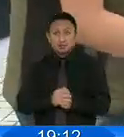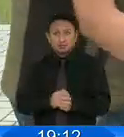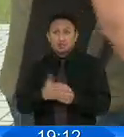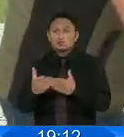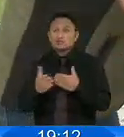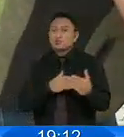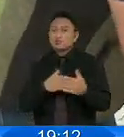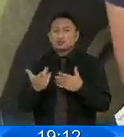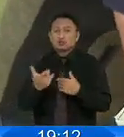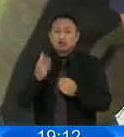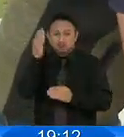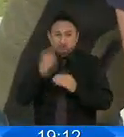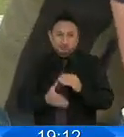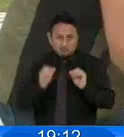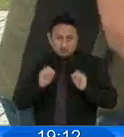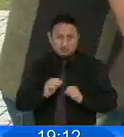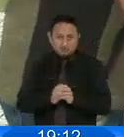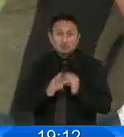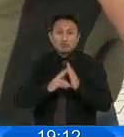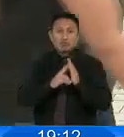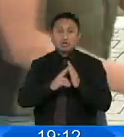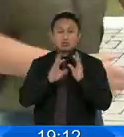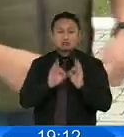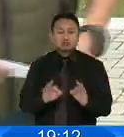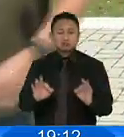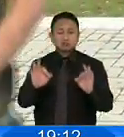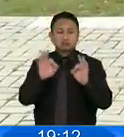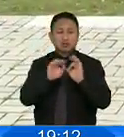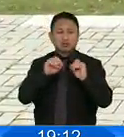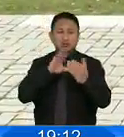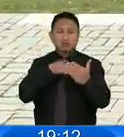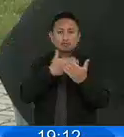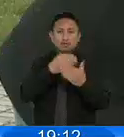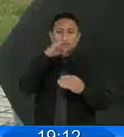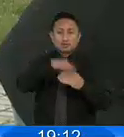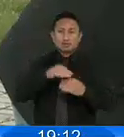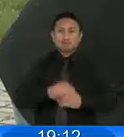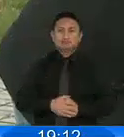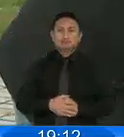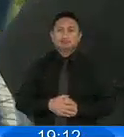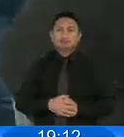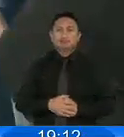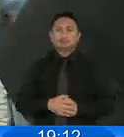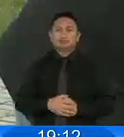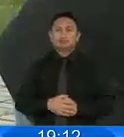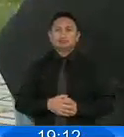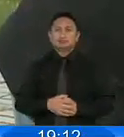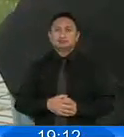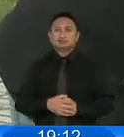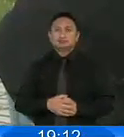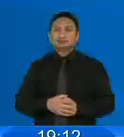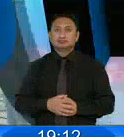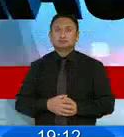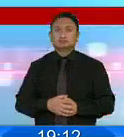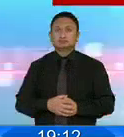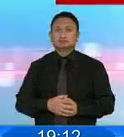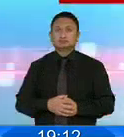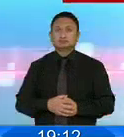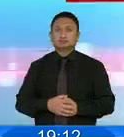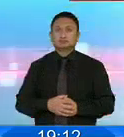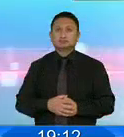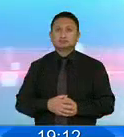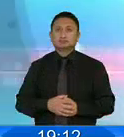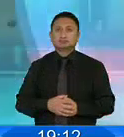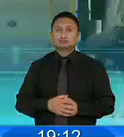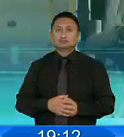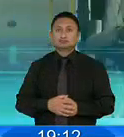no caducada, son los requisitos indispensables para acudir a las urnas, informó Sofía Vintimilla. Más